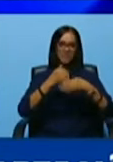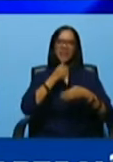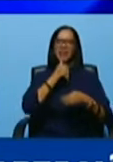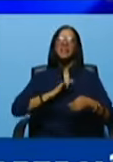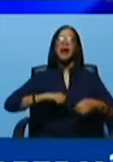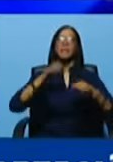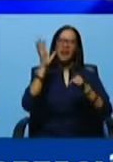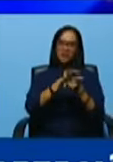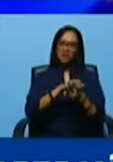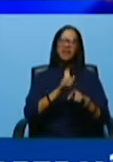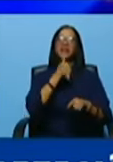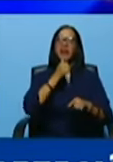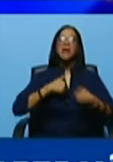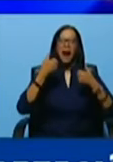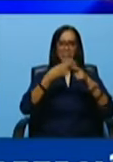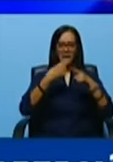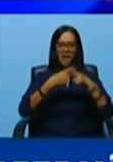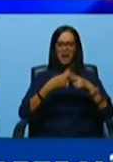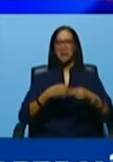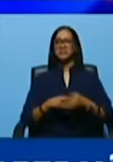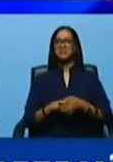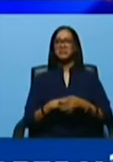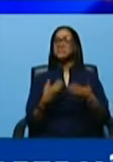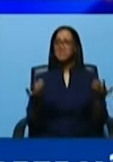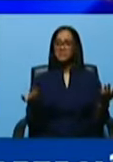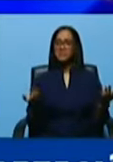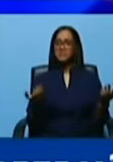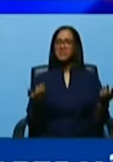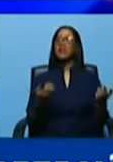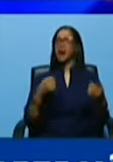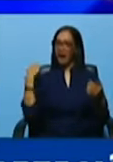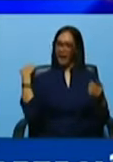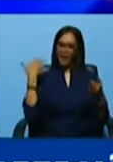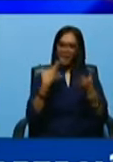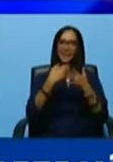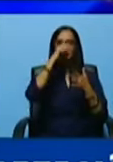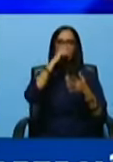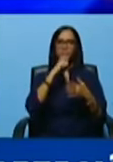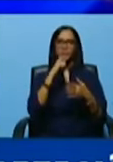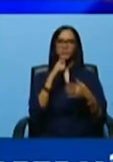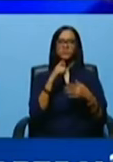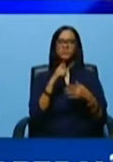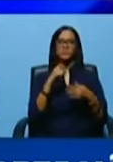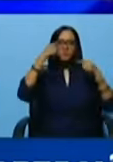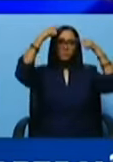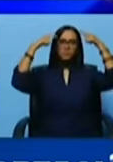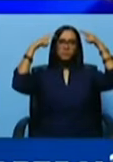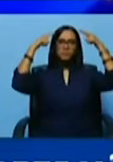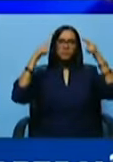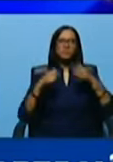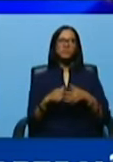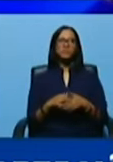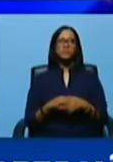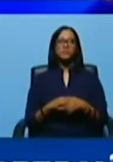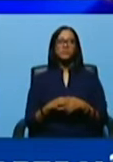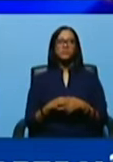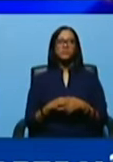única para M es la única que tiene un valor yito y que Es evidente tiene razón la compañera Cuando decía nuestra compañera decena